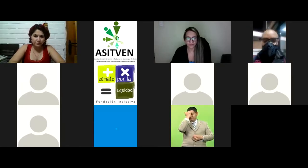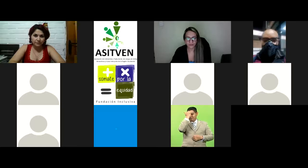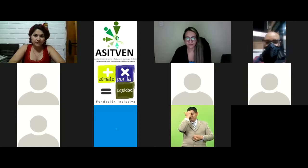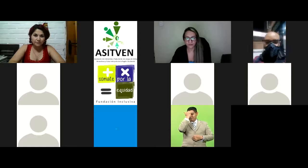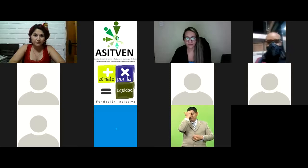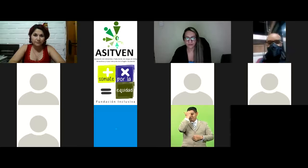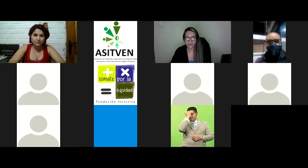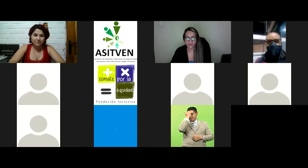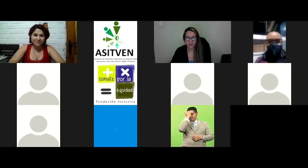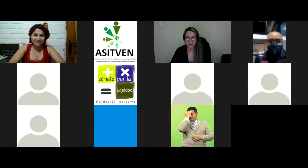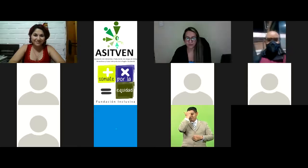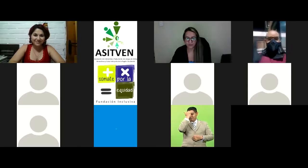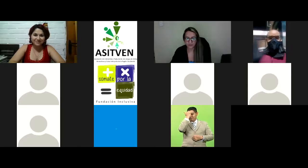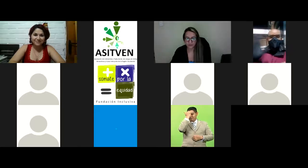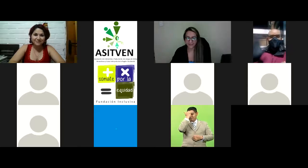Hola.